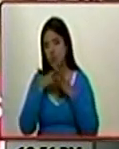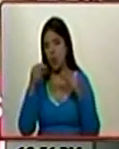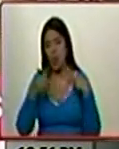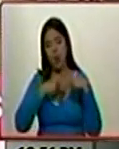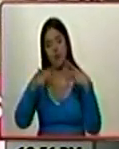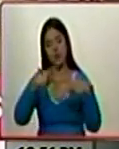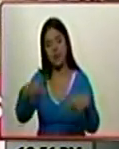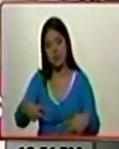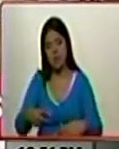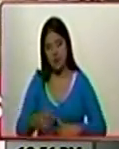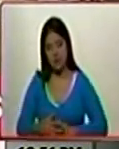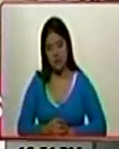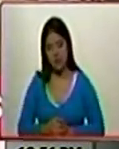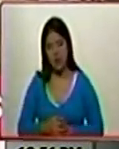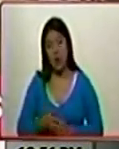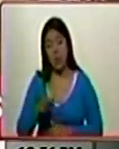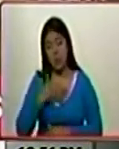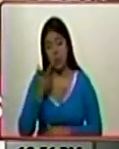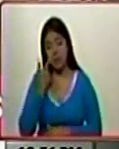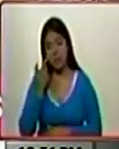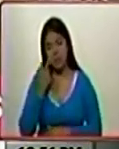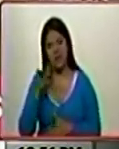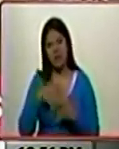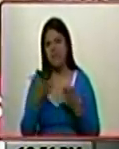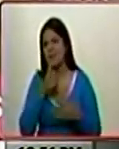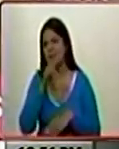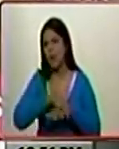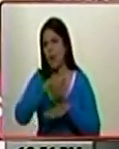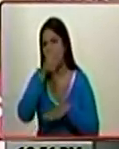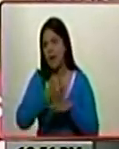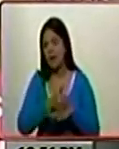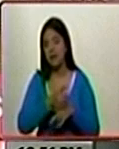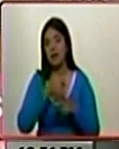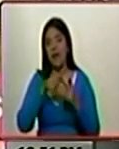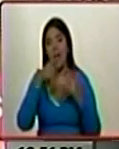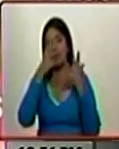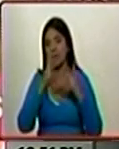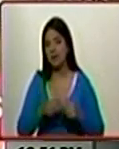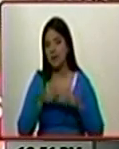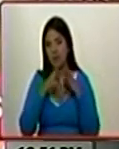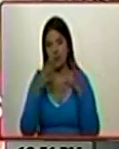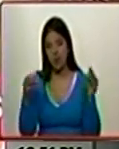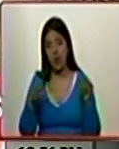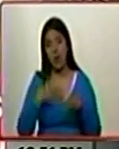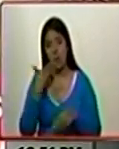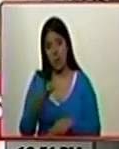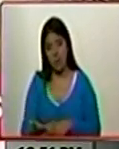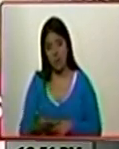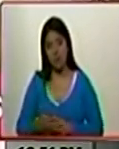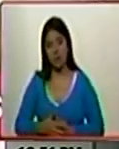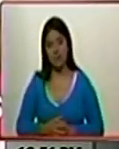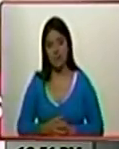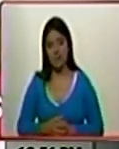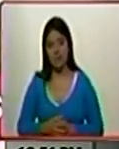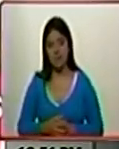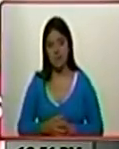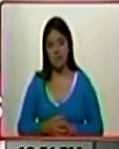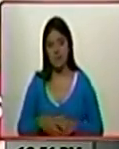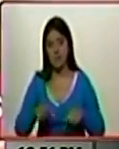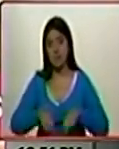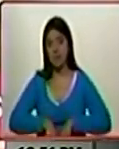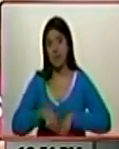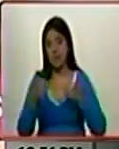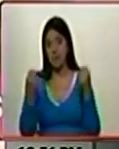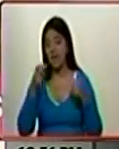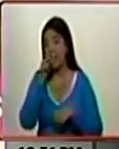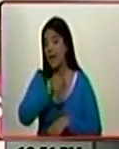procedimientos para determinar cuál es la responsabilidad civil, penal y administrativa en que puede haber incurrido los